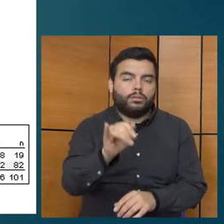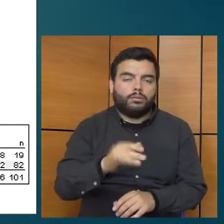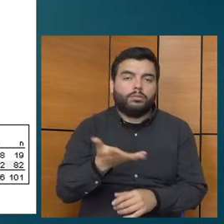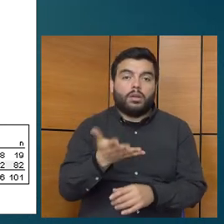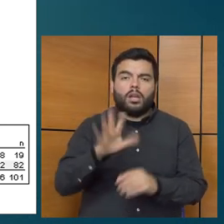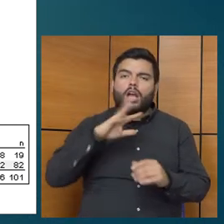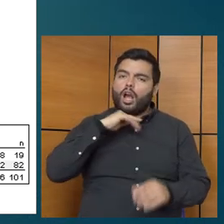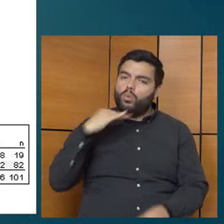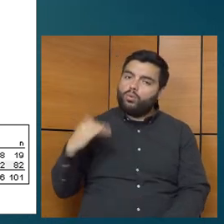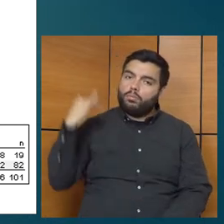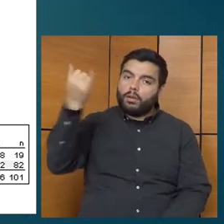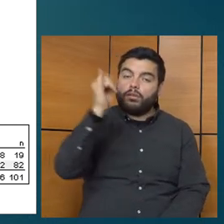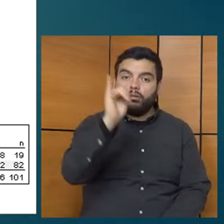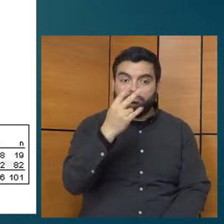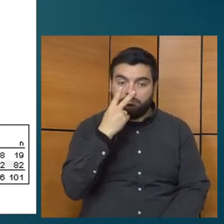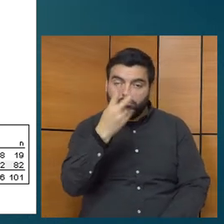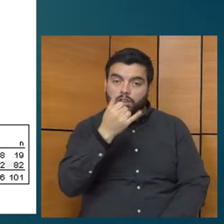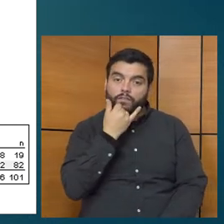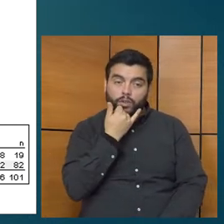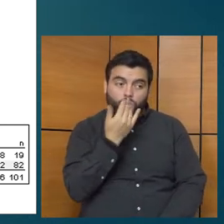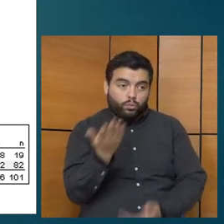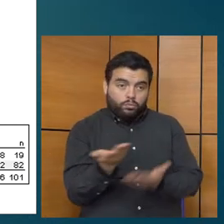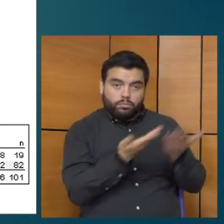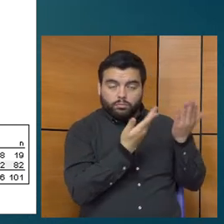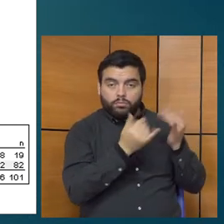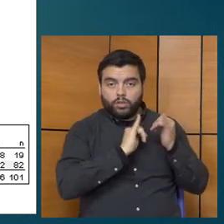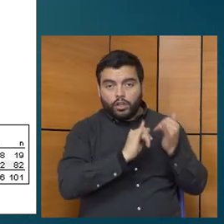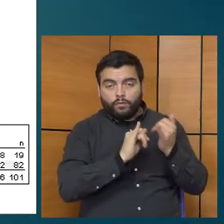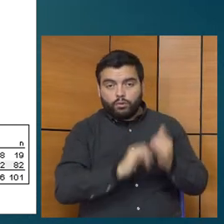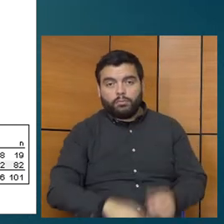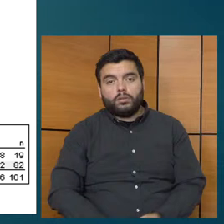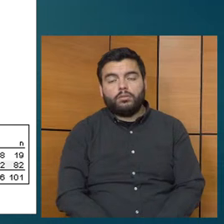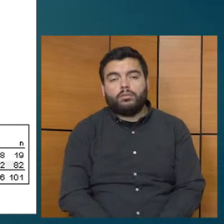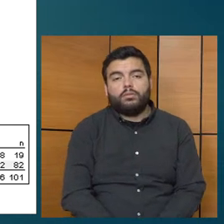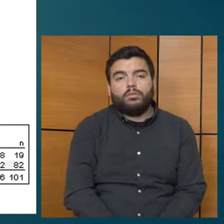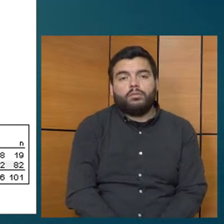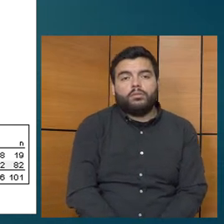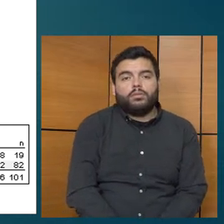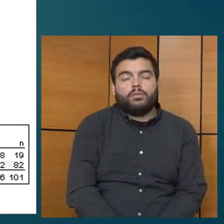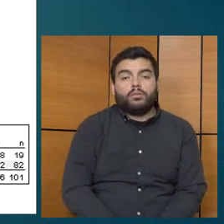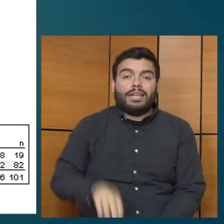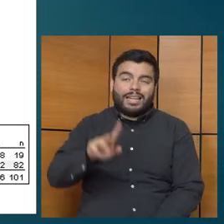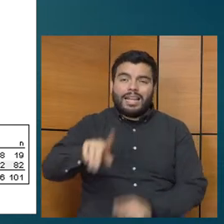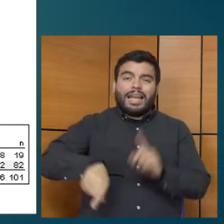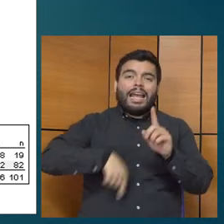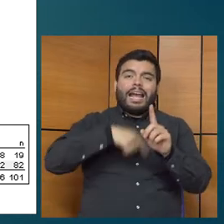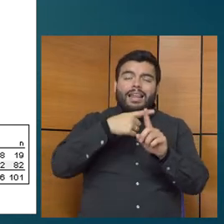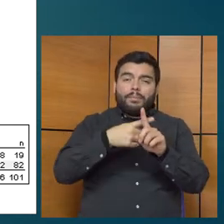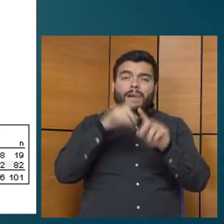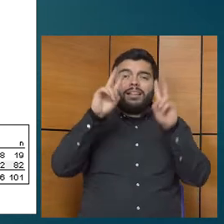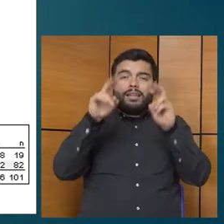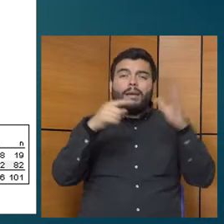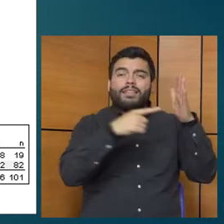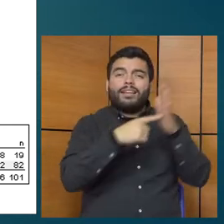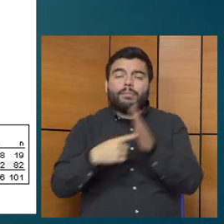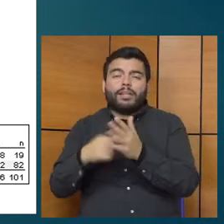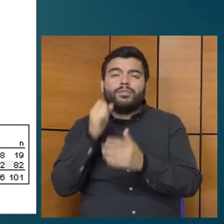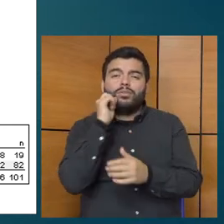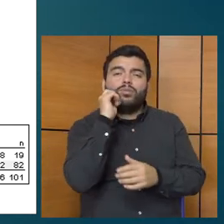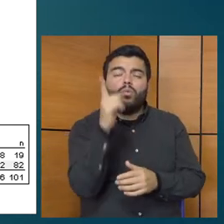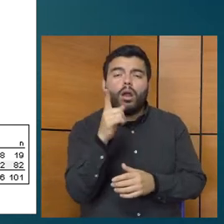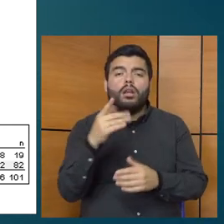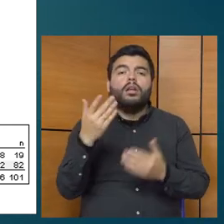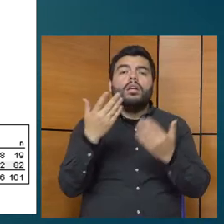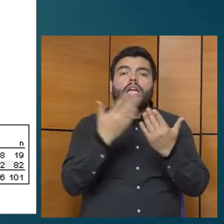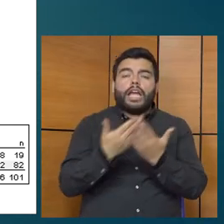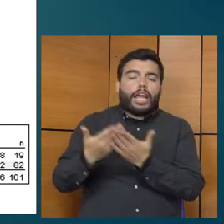mayores que usan YouTube. La primera variable que era más discriminante era el nivel de estudios. Entonces, podemos ver que